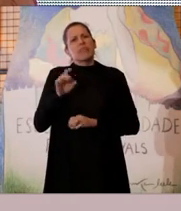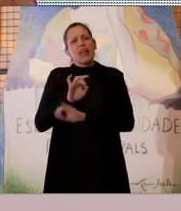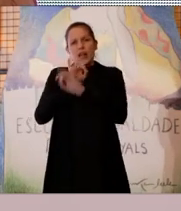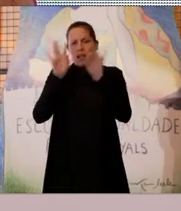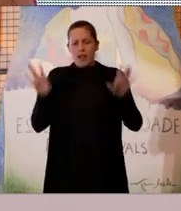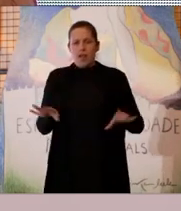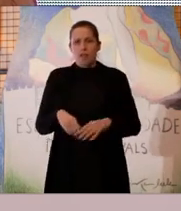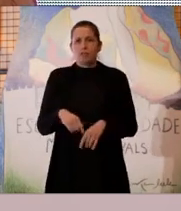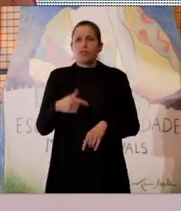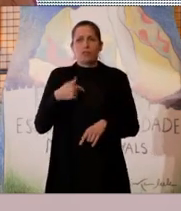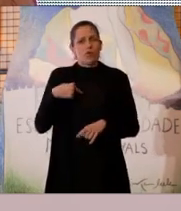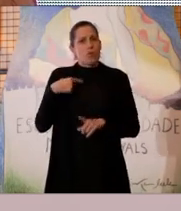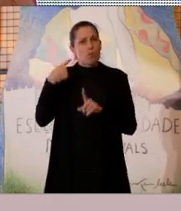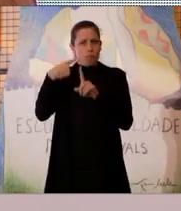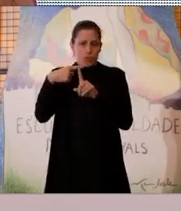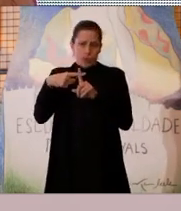porque